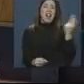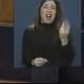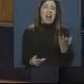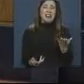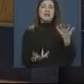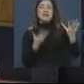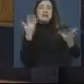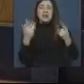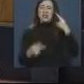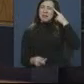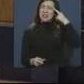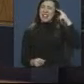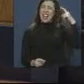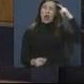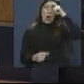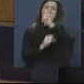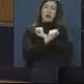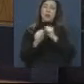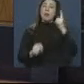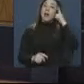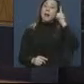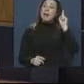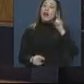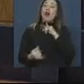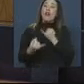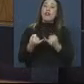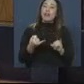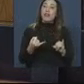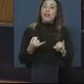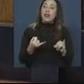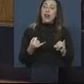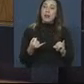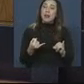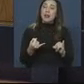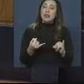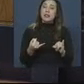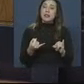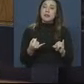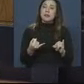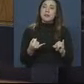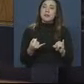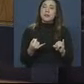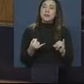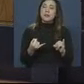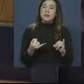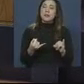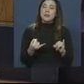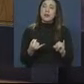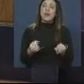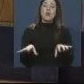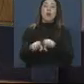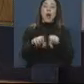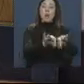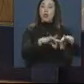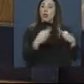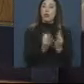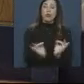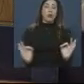que parecía complejo transmitirlas. Finalmente, acá hubo unanimidad,